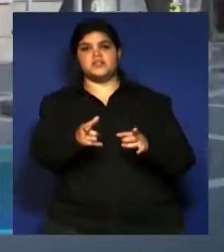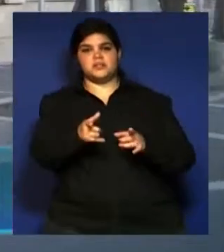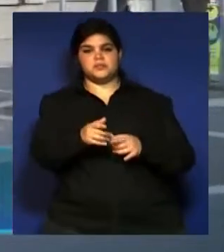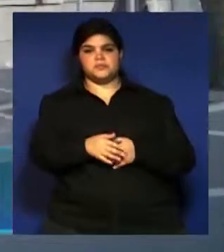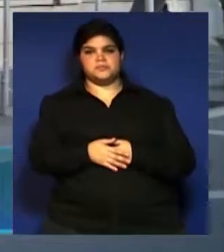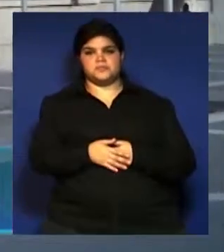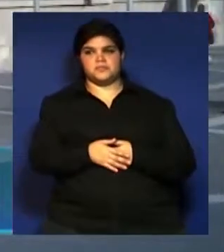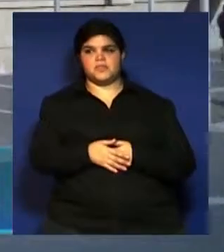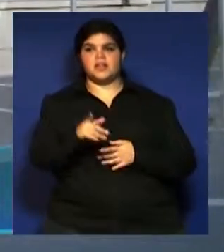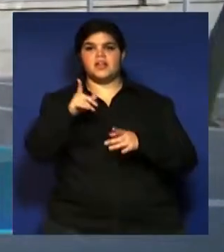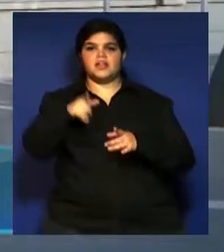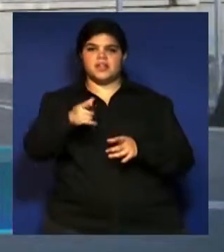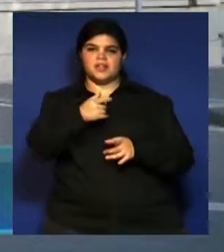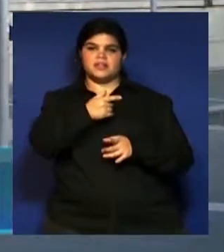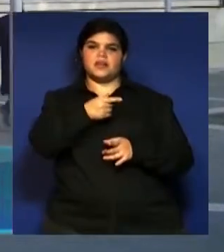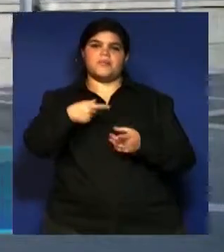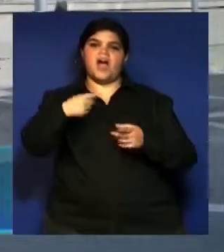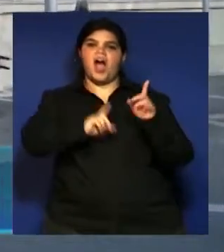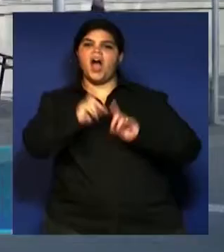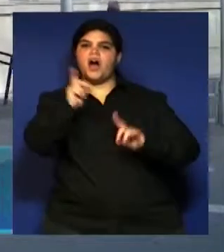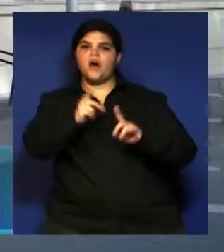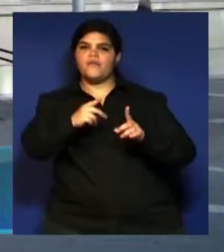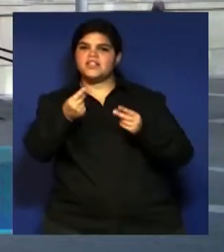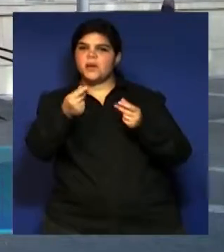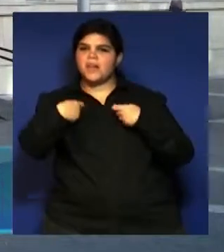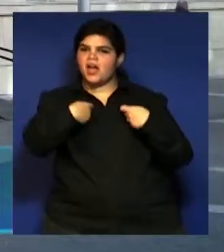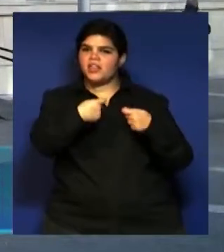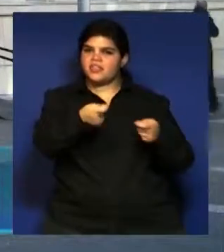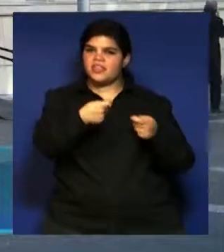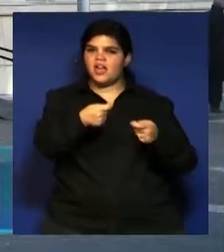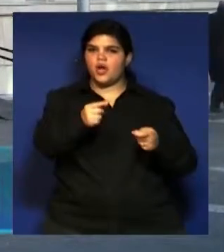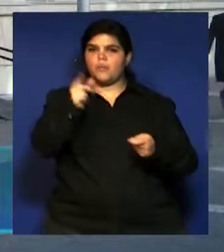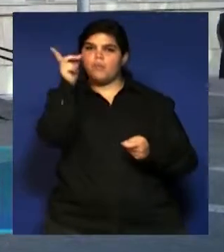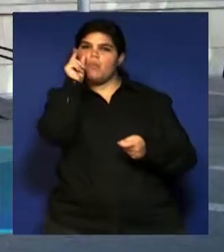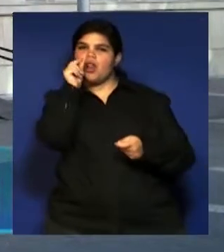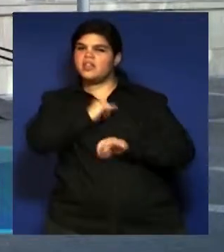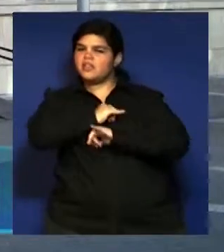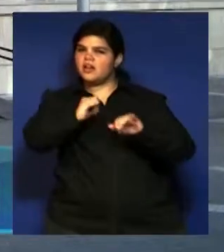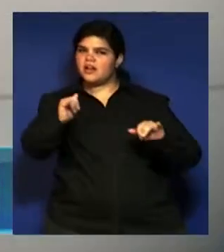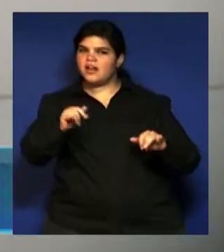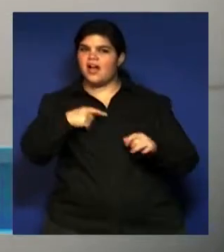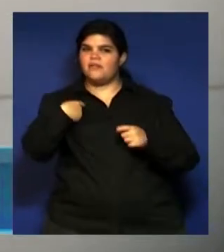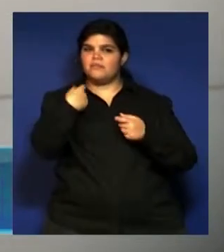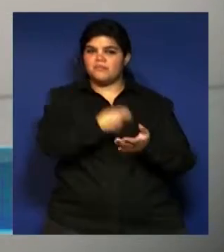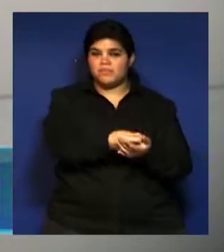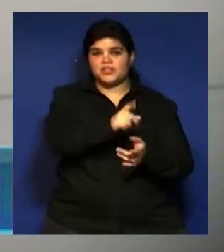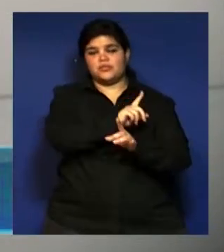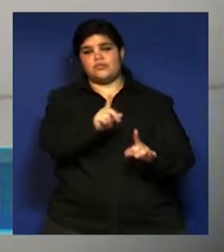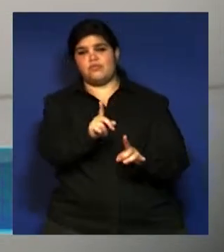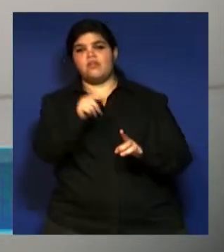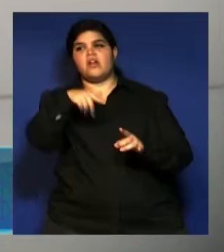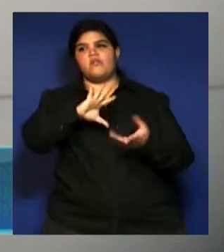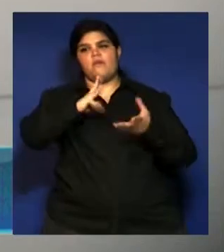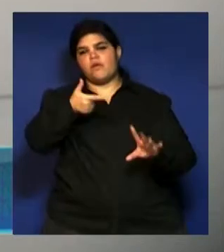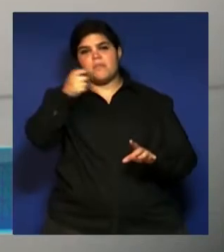reciban financiamientos inadecuados en las campañas electorales. Digamos, es un complejo de medidas, claro, de las cuales en Mendoza, de